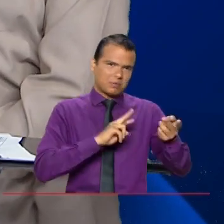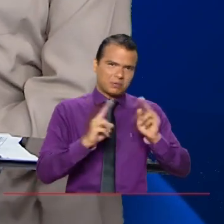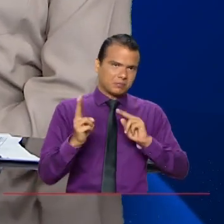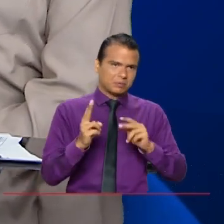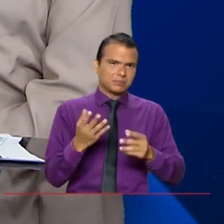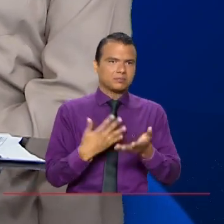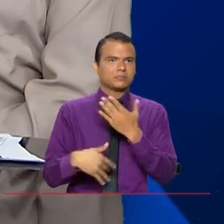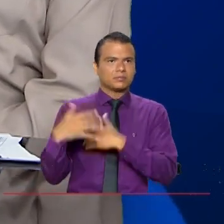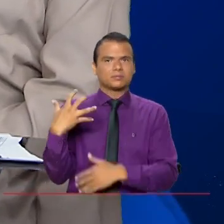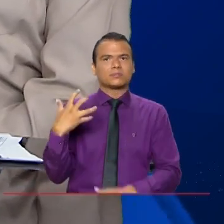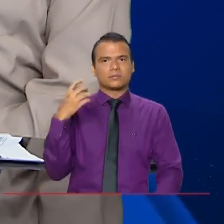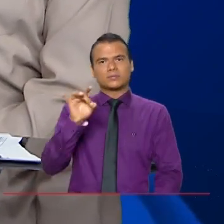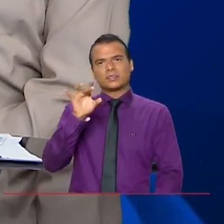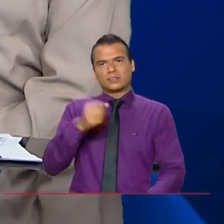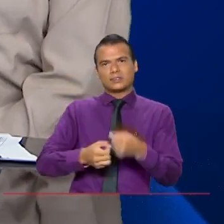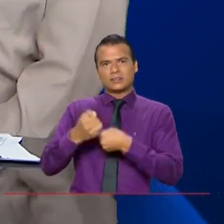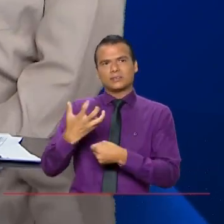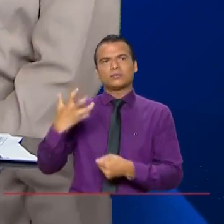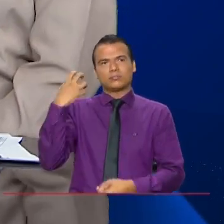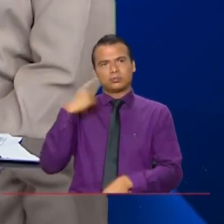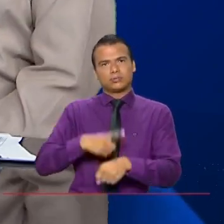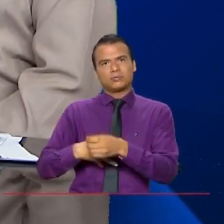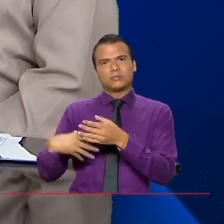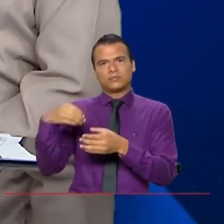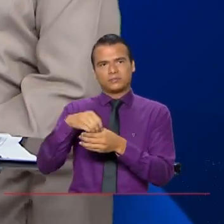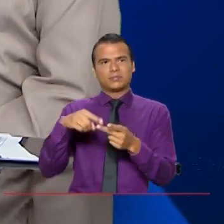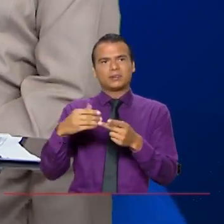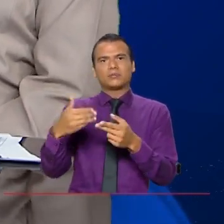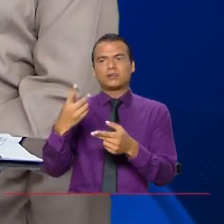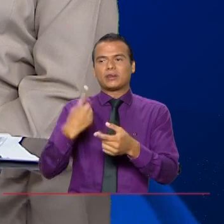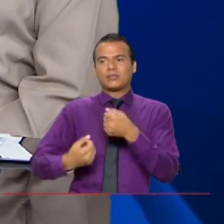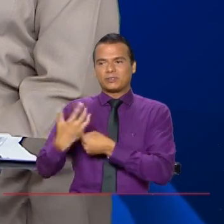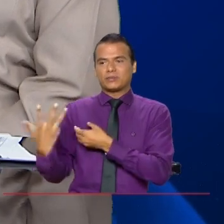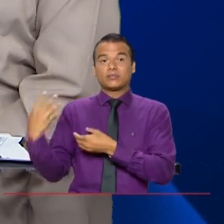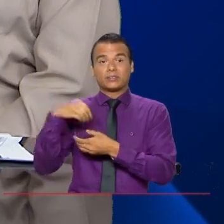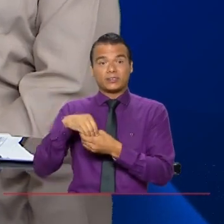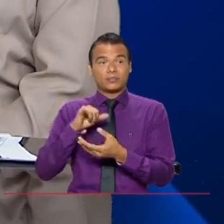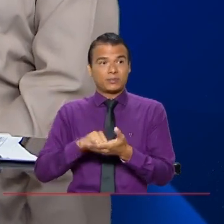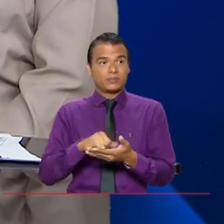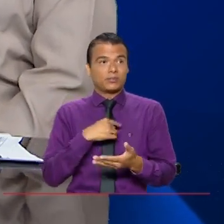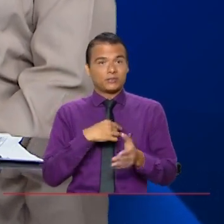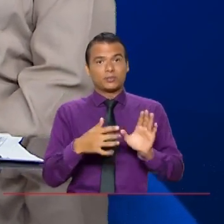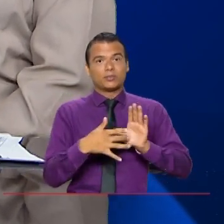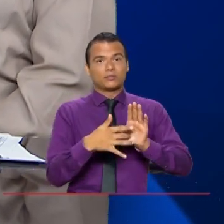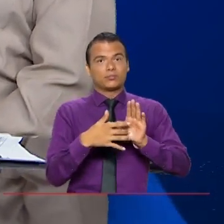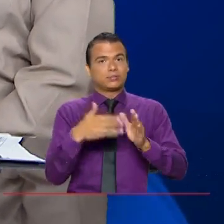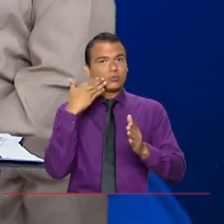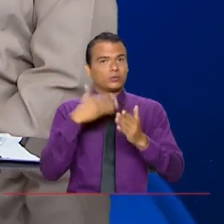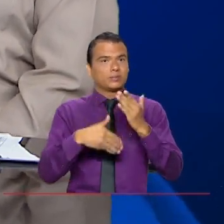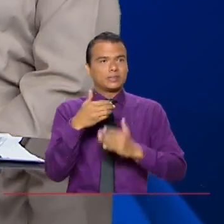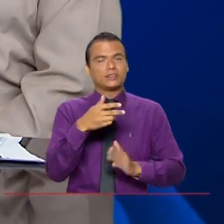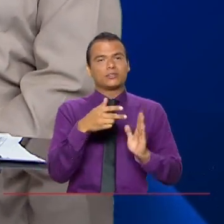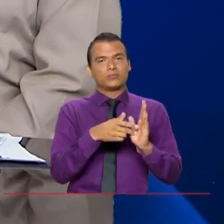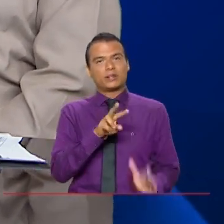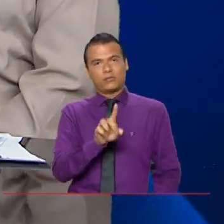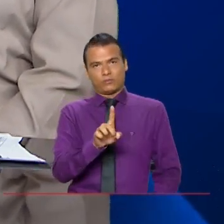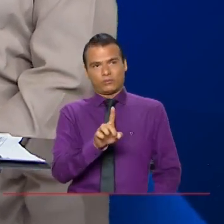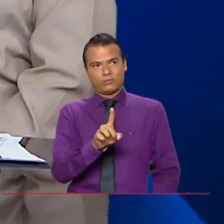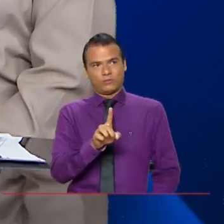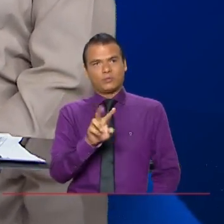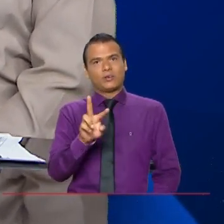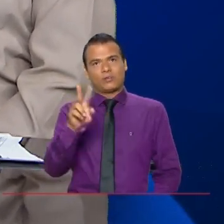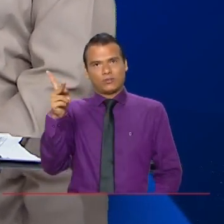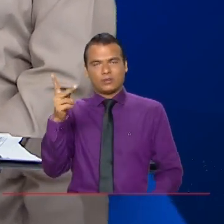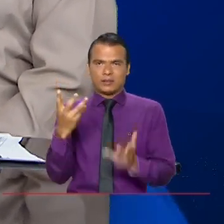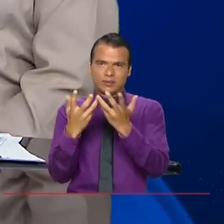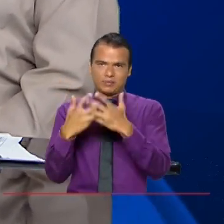estuve hace 15 años un tiempito y pues regresé desde el año anterior yo saliendo por la pantalla desde el año 2001 Solo queda con